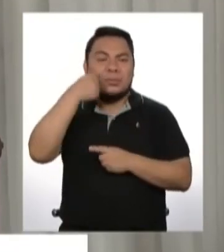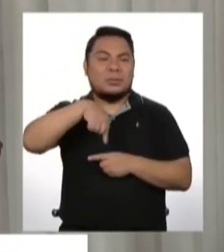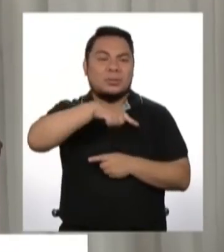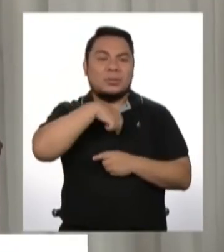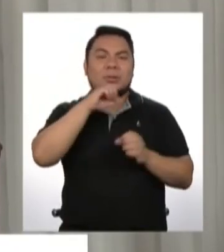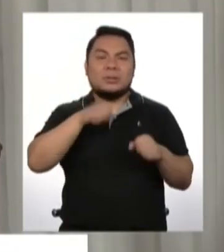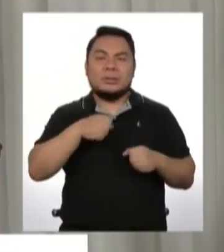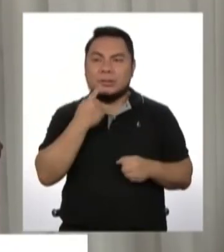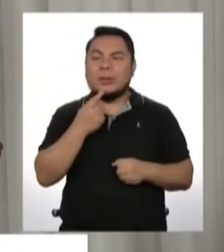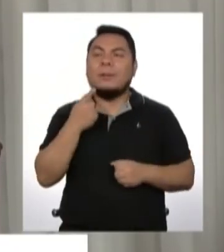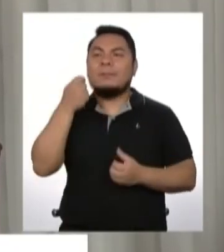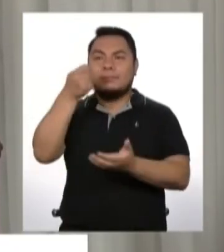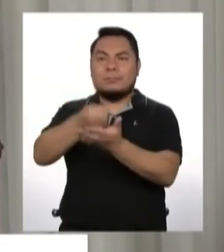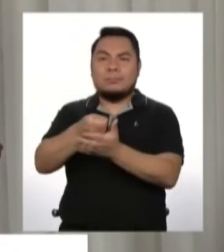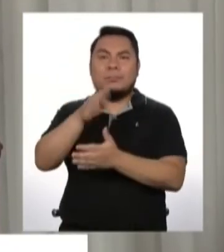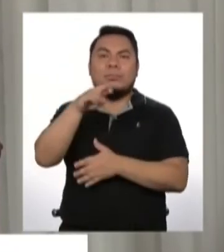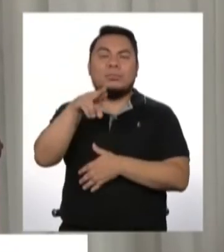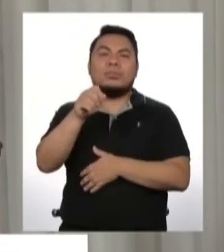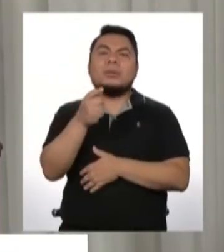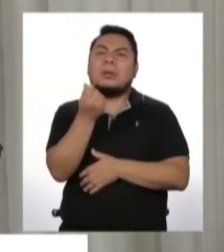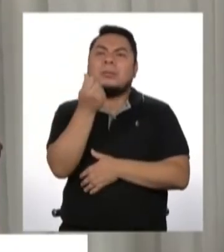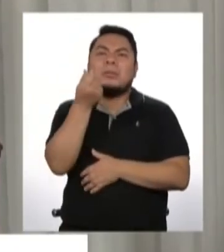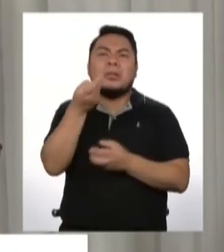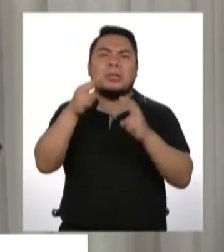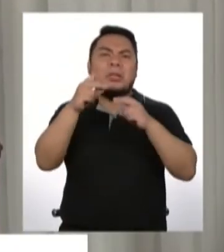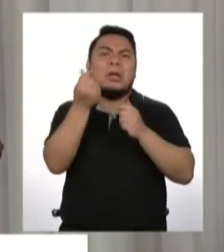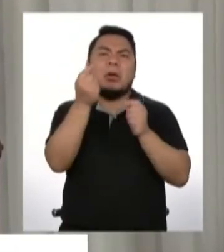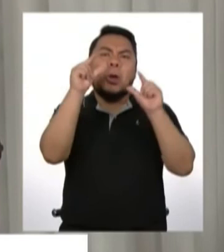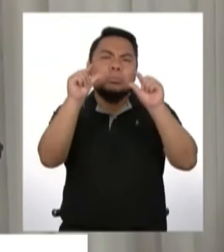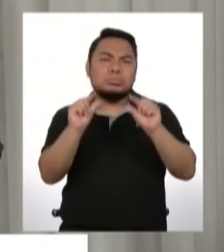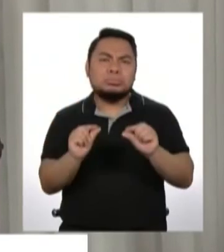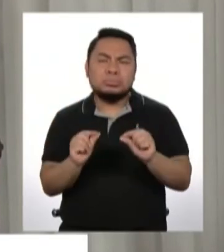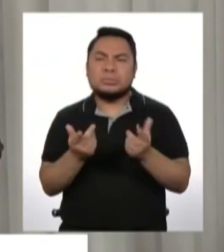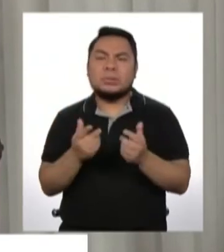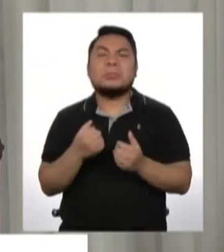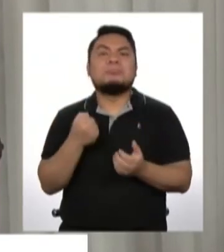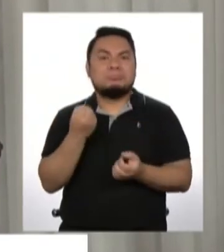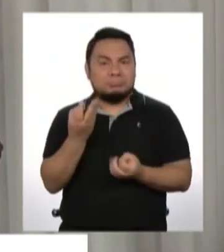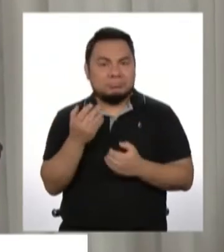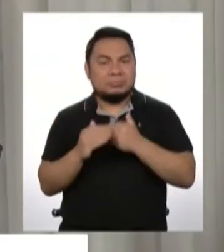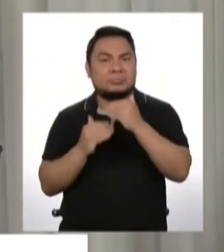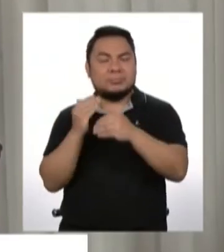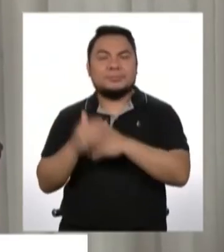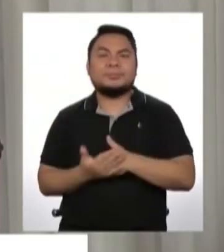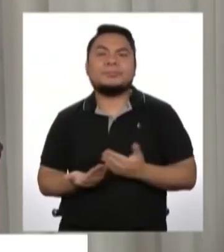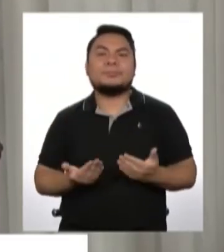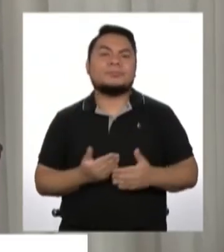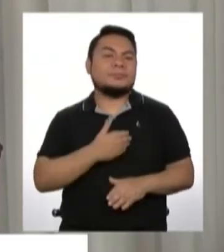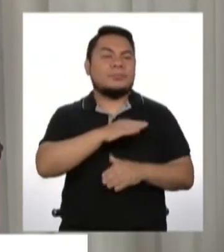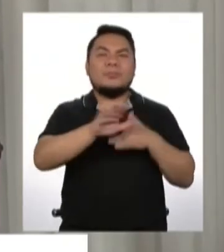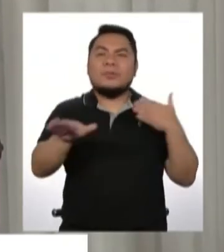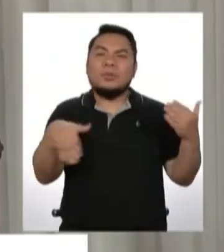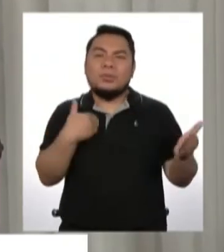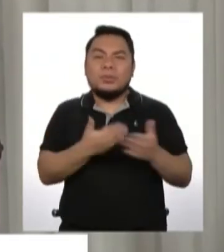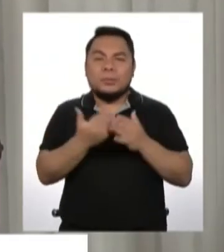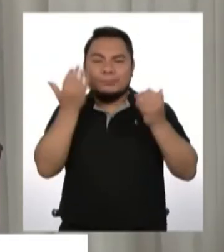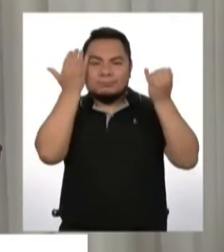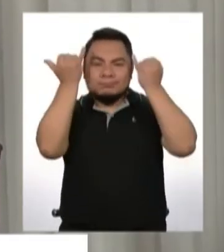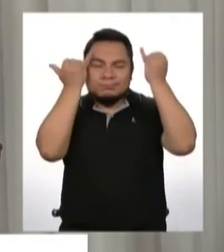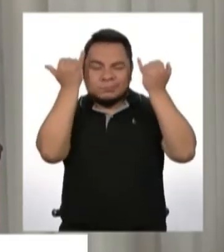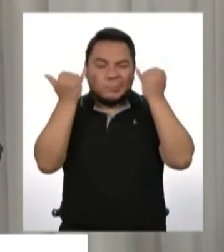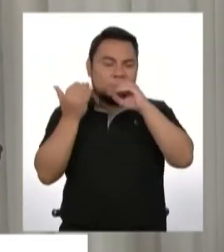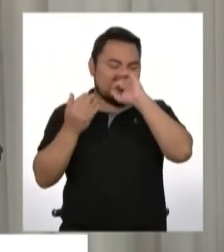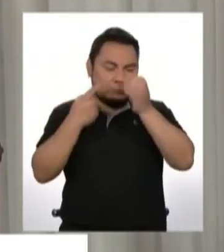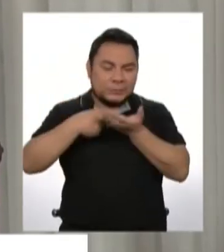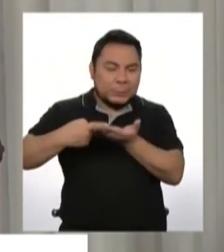con una emisión de bonos con tasas muy favorables, rompiendo récords. Entonces, toda la estrategia de